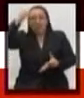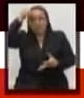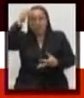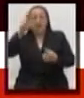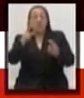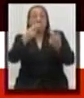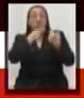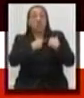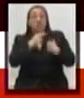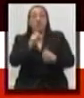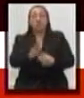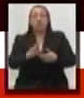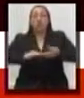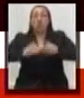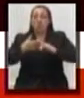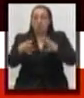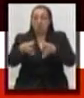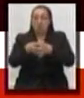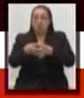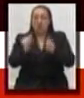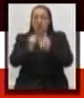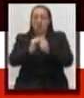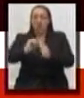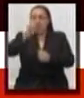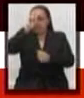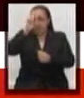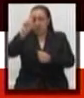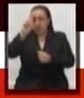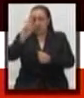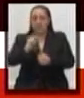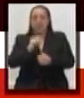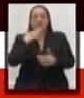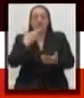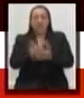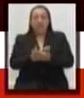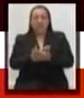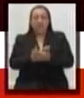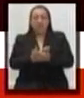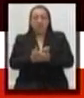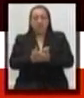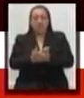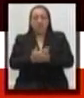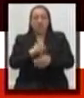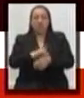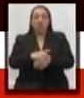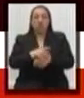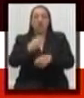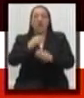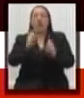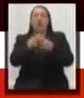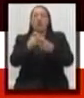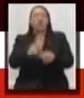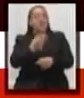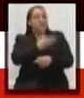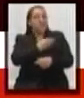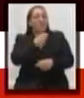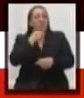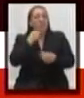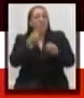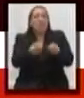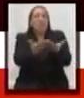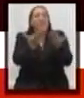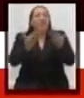responsable de su comunidad y con el Perú. Gracias, doctora Hildebrand, por